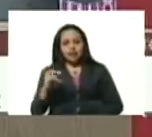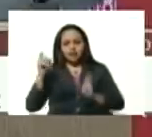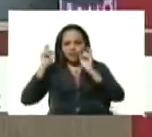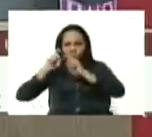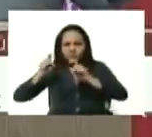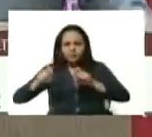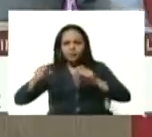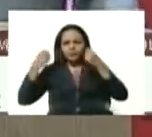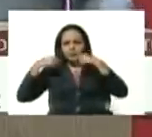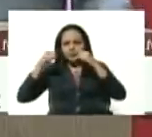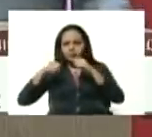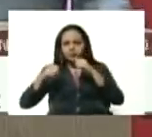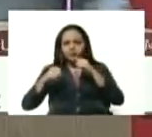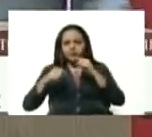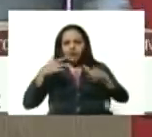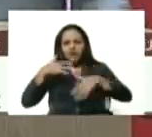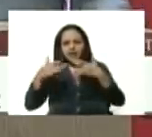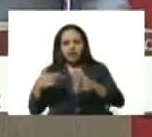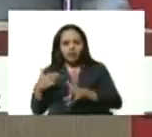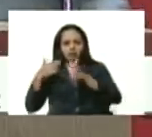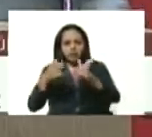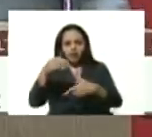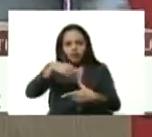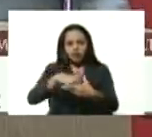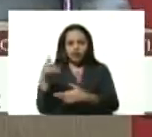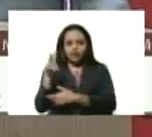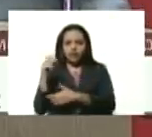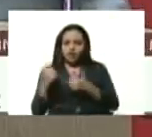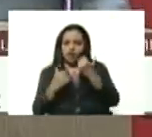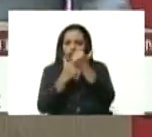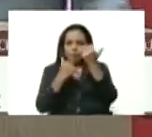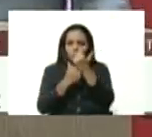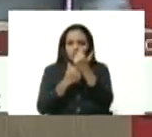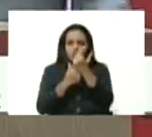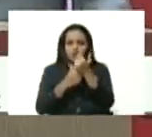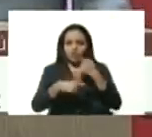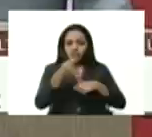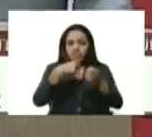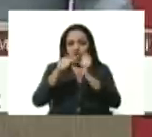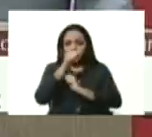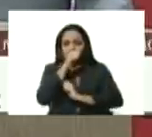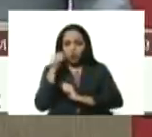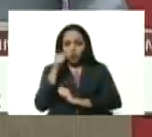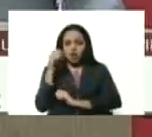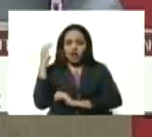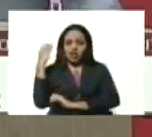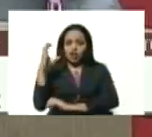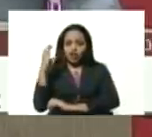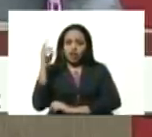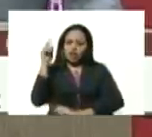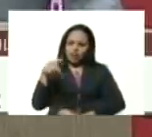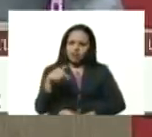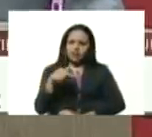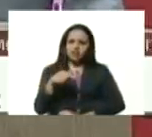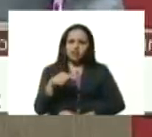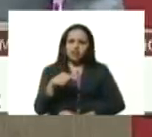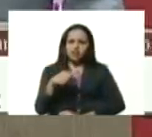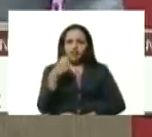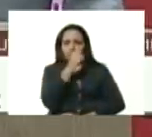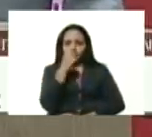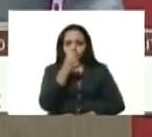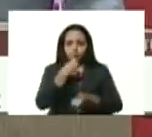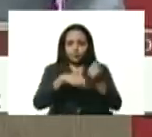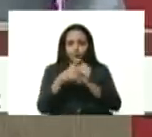una incursión armada en Venezuela con el apoyo del narcotráfico colombiano y del narcotráfico en Venezuela. Y Cliver